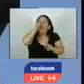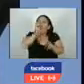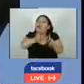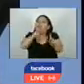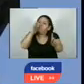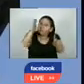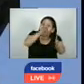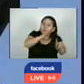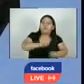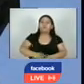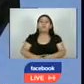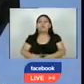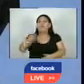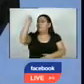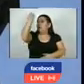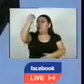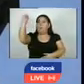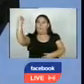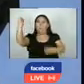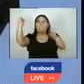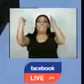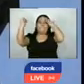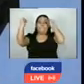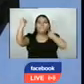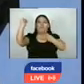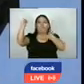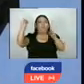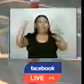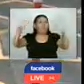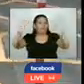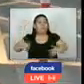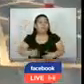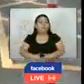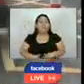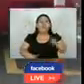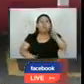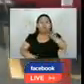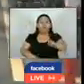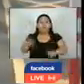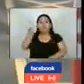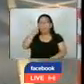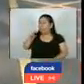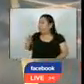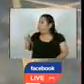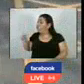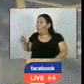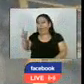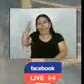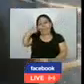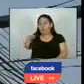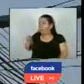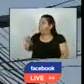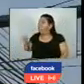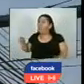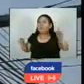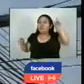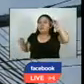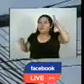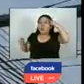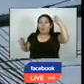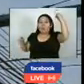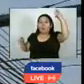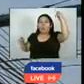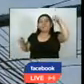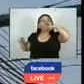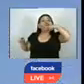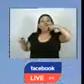respete. Los semáforos peatonales funcionarán de la siguiente manera. El peatón deberá presionar un botón de color amarillo, el cual activará el